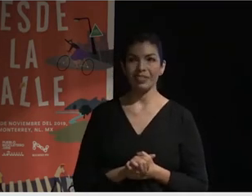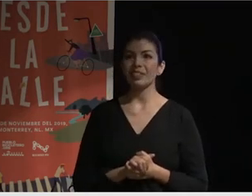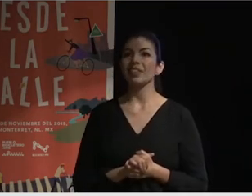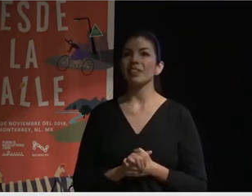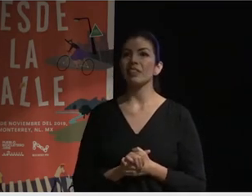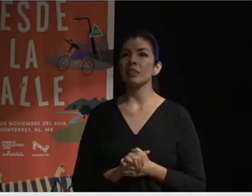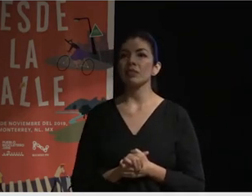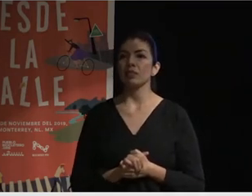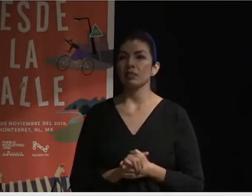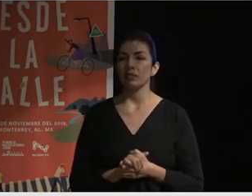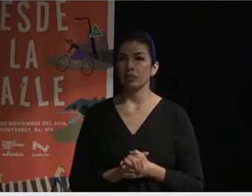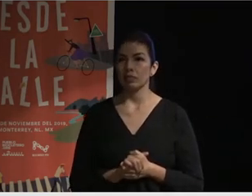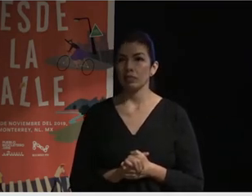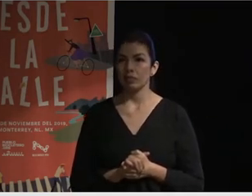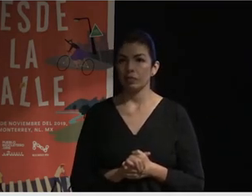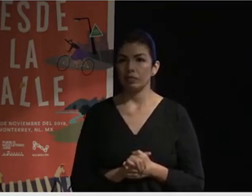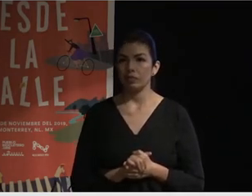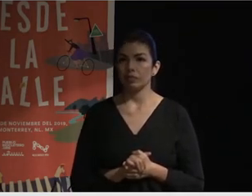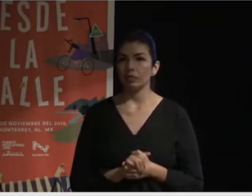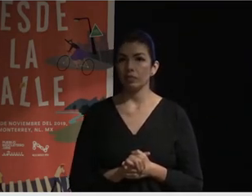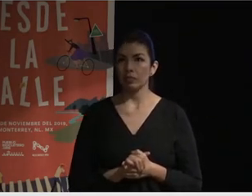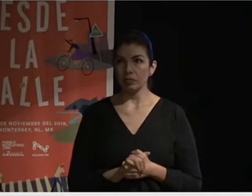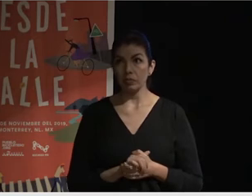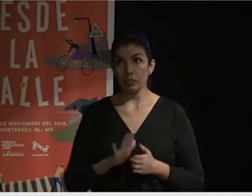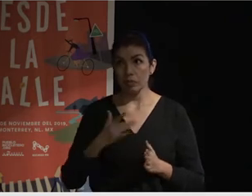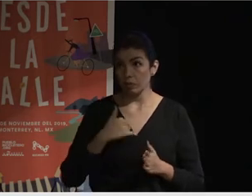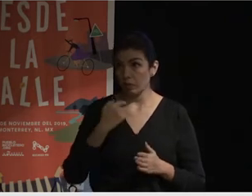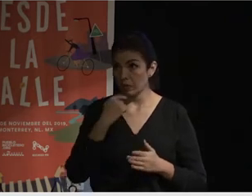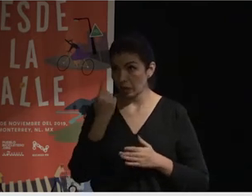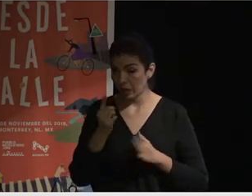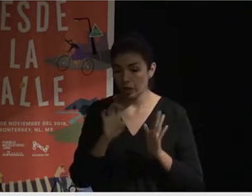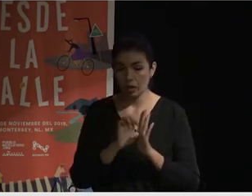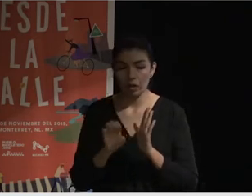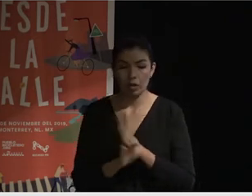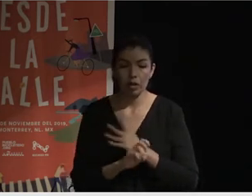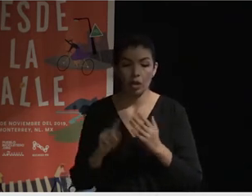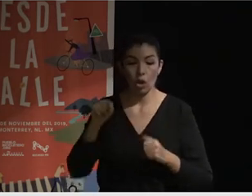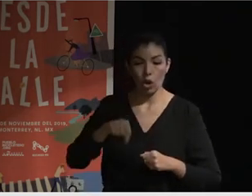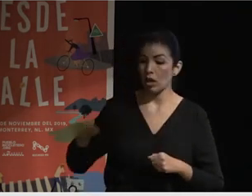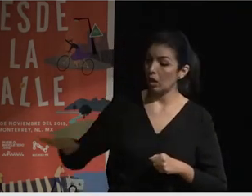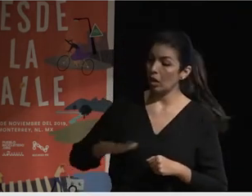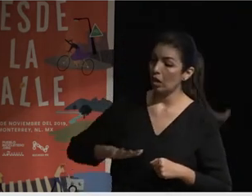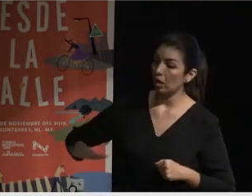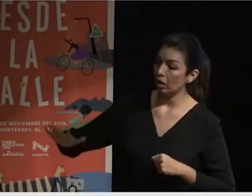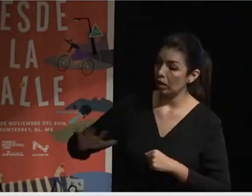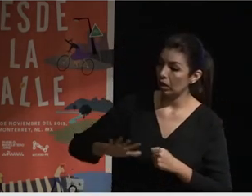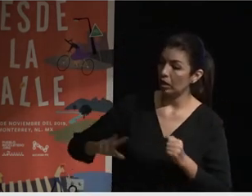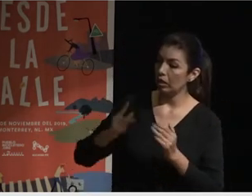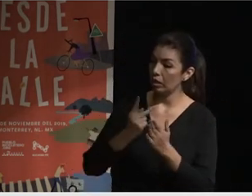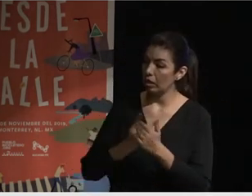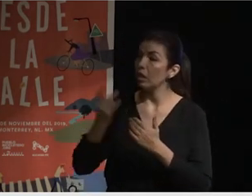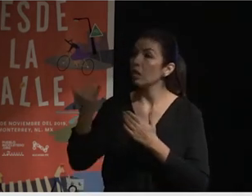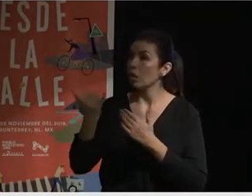Proyecto en la ciudad, vamos a hacer esta zona, ciclistas, peatones, todo, cerca de una universidad,